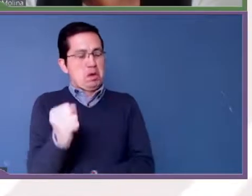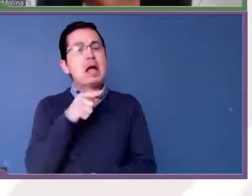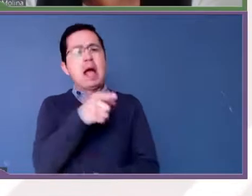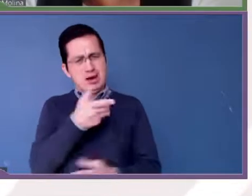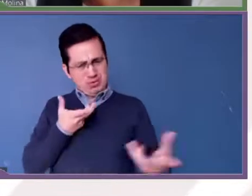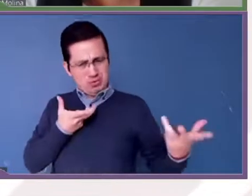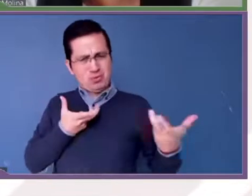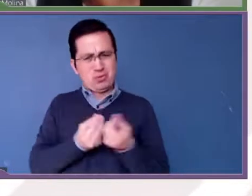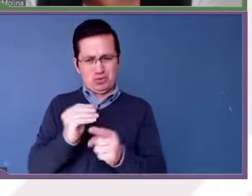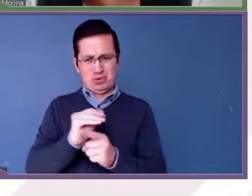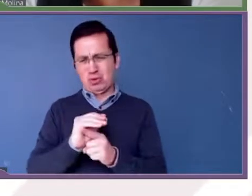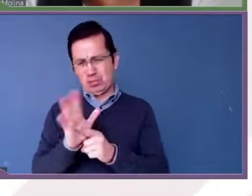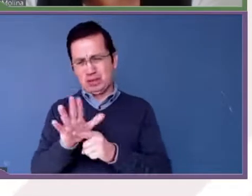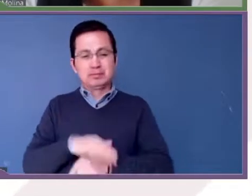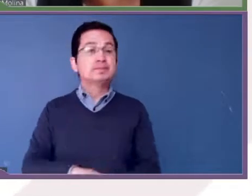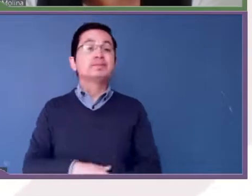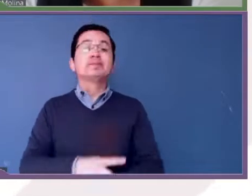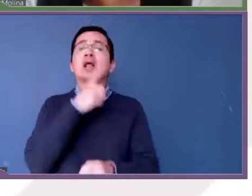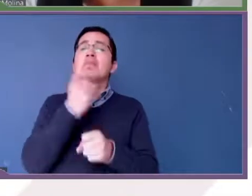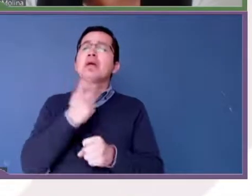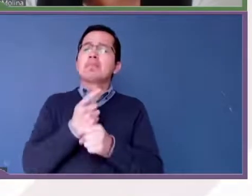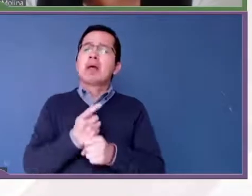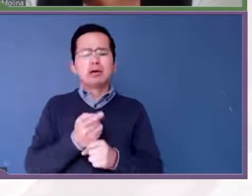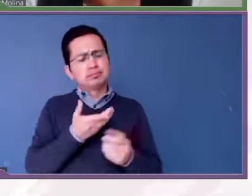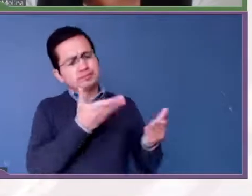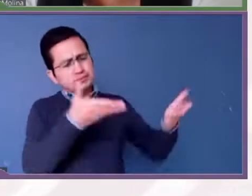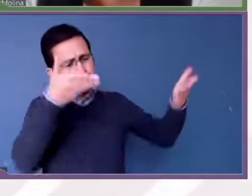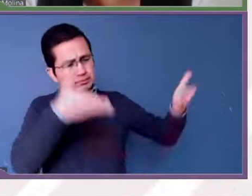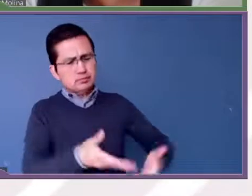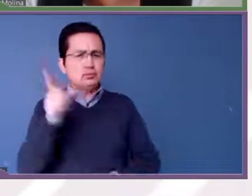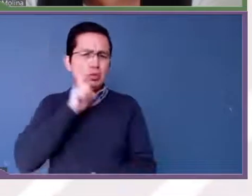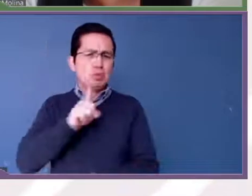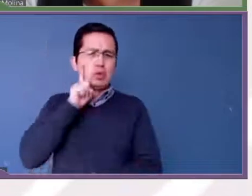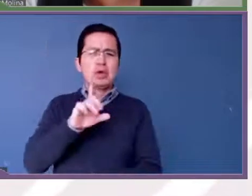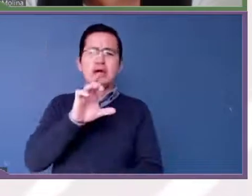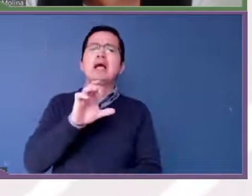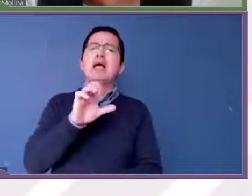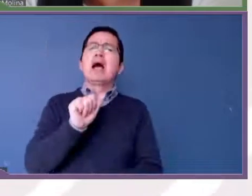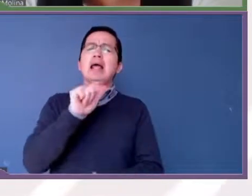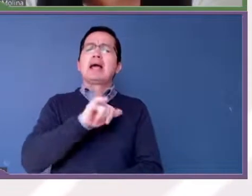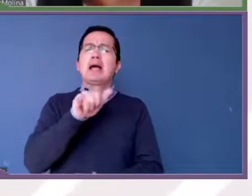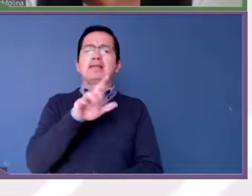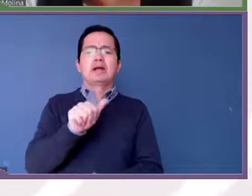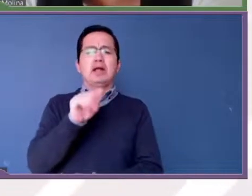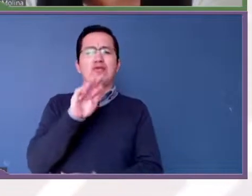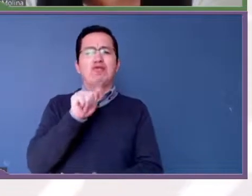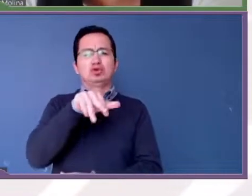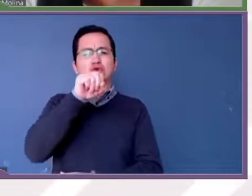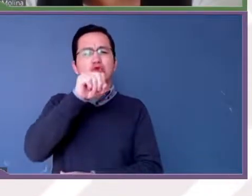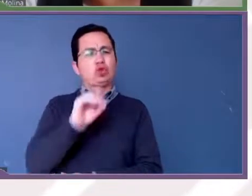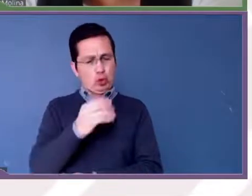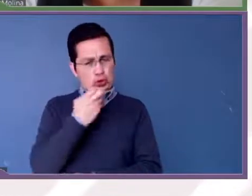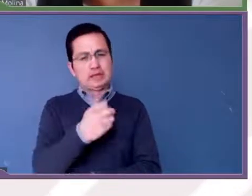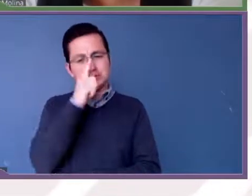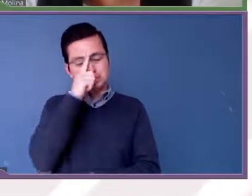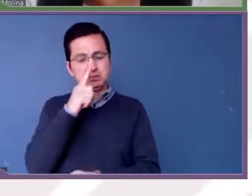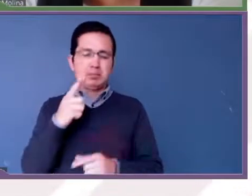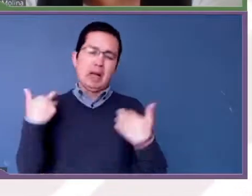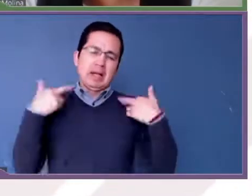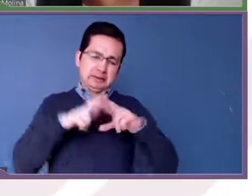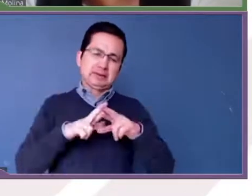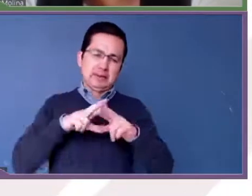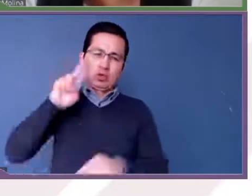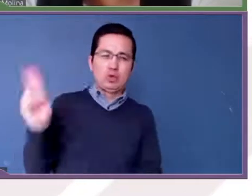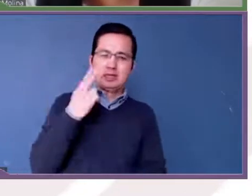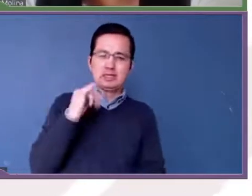a la catedrática Tatiana Alfonso, quien es académica del ITAM y además asambleísta consultiva del COPRED, y a